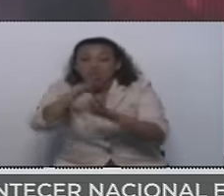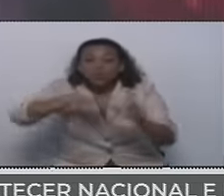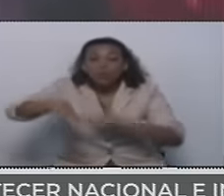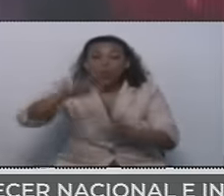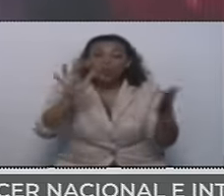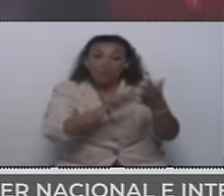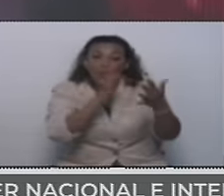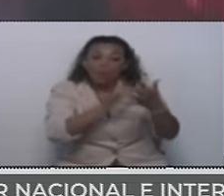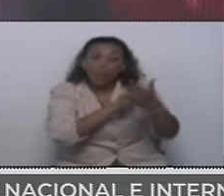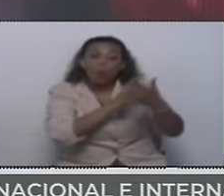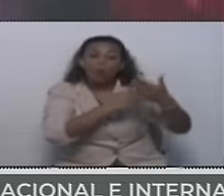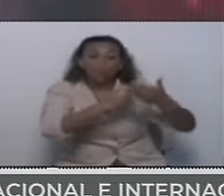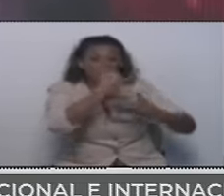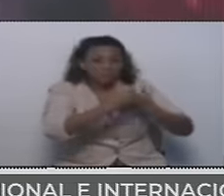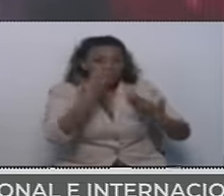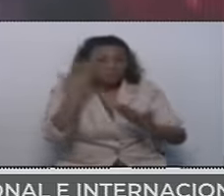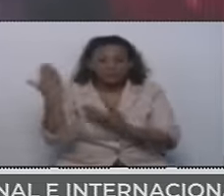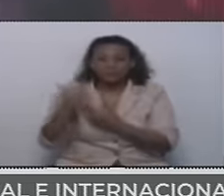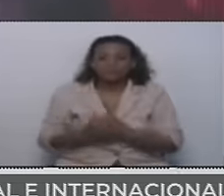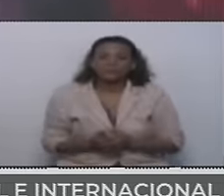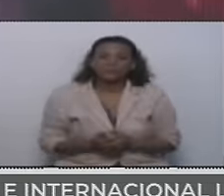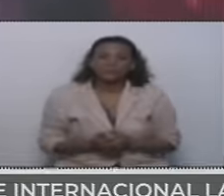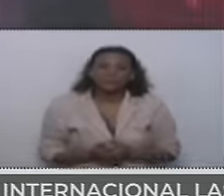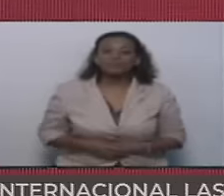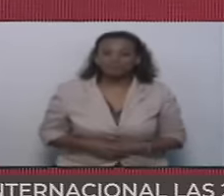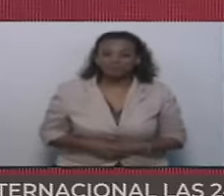y María Antonieta Peña. Adelante, Zona Digital.